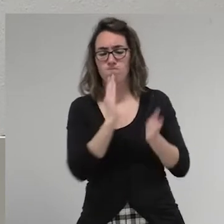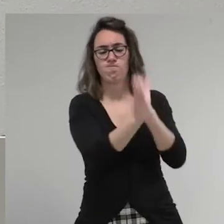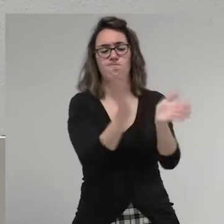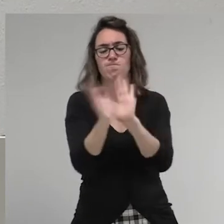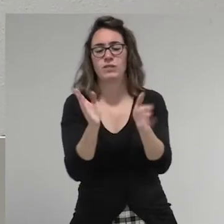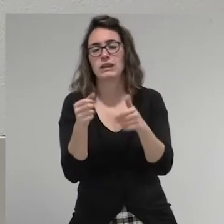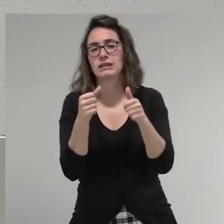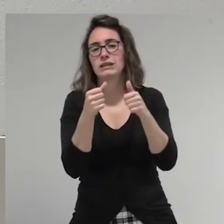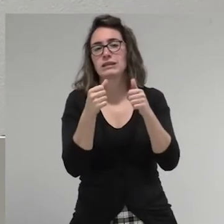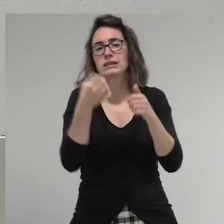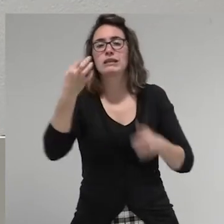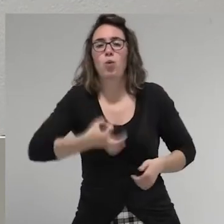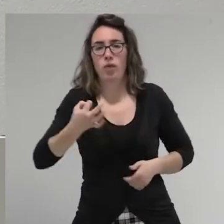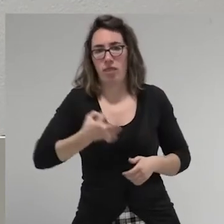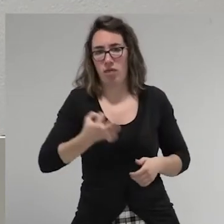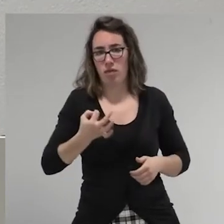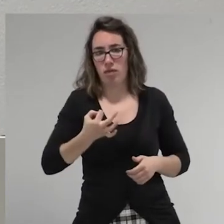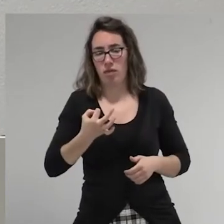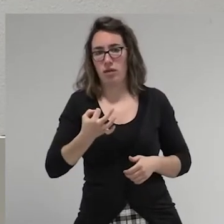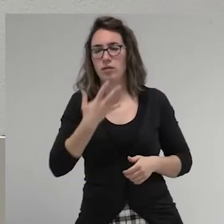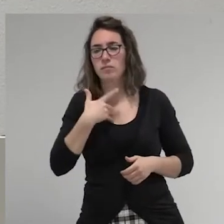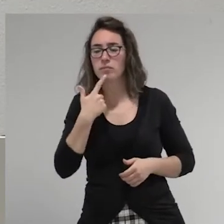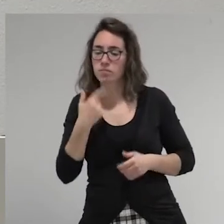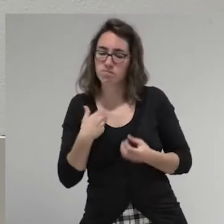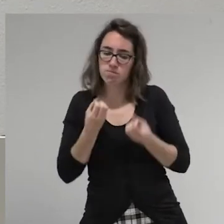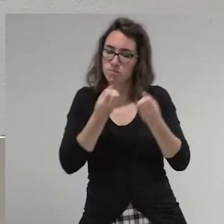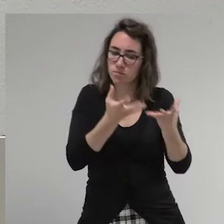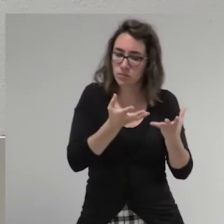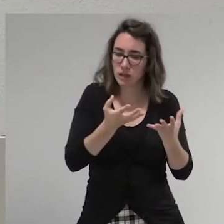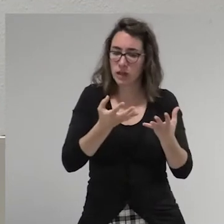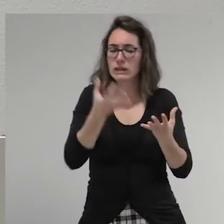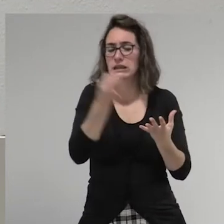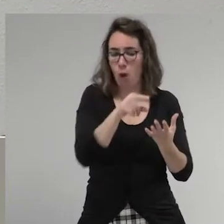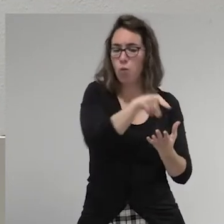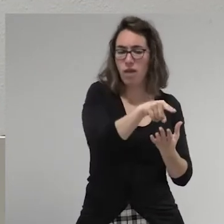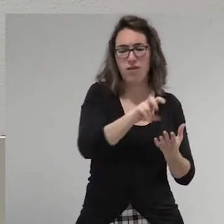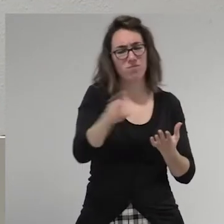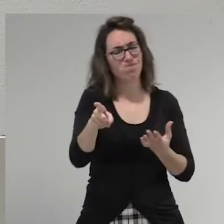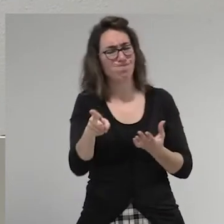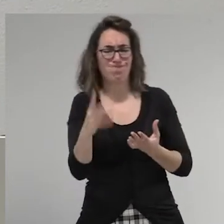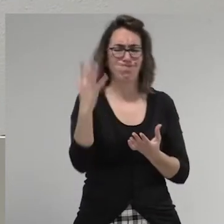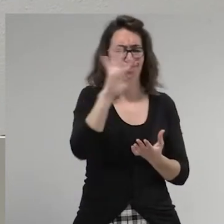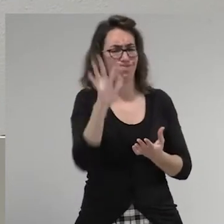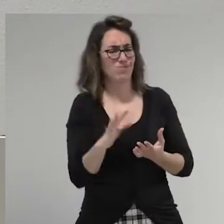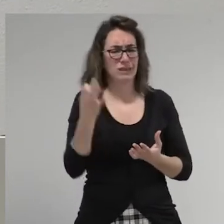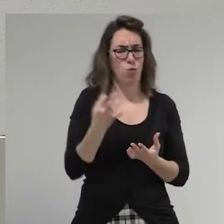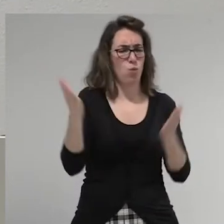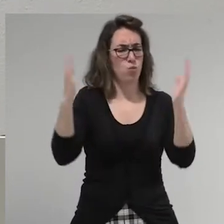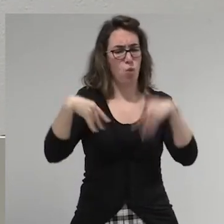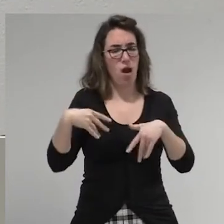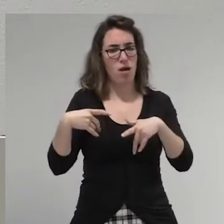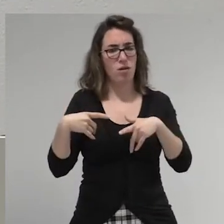decir, quién produce seguridad y quién produce inseguridad. No solo a nivel,